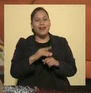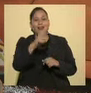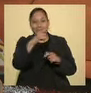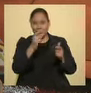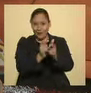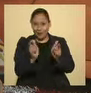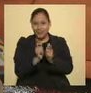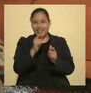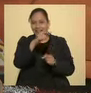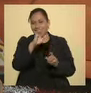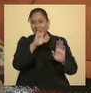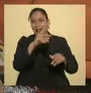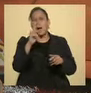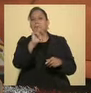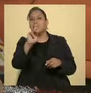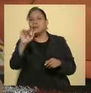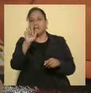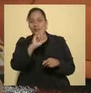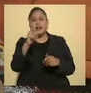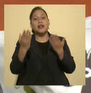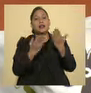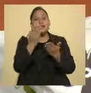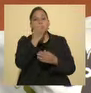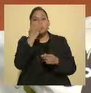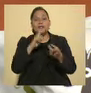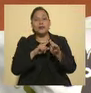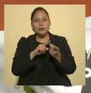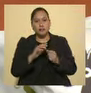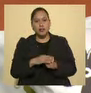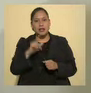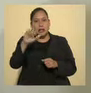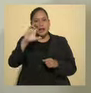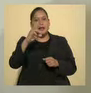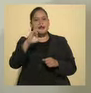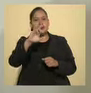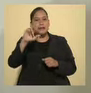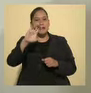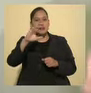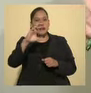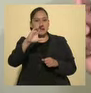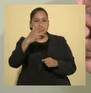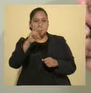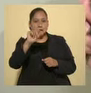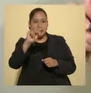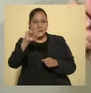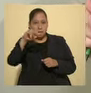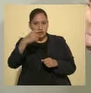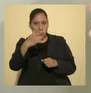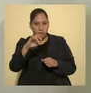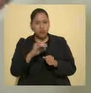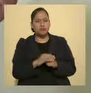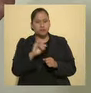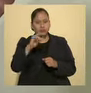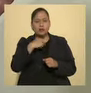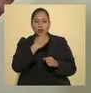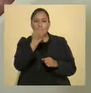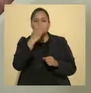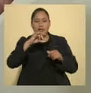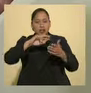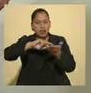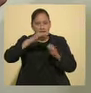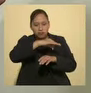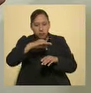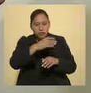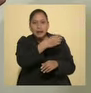Nayarit debería de ser, ¿no? ¿Dónde estudiaste? Estudié en Chapingo. Ah, ¿eres ingeniero? Soy ingeniero agrónomo.